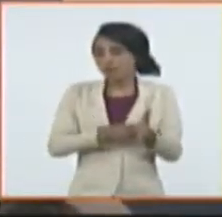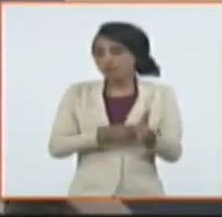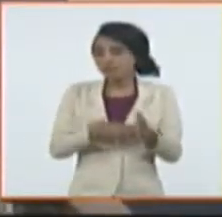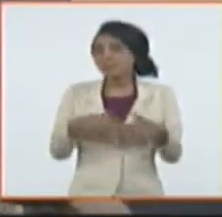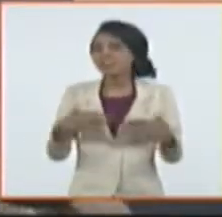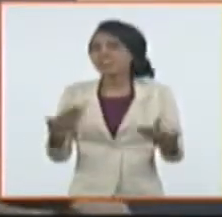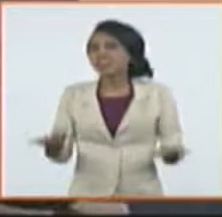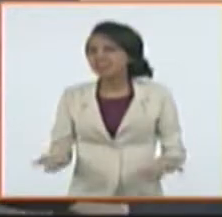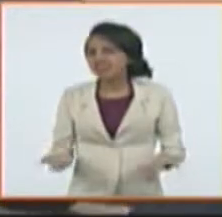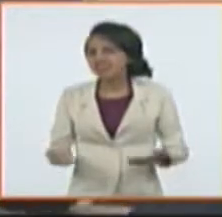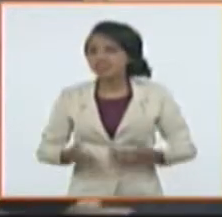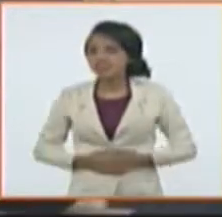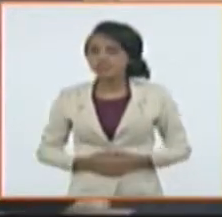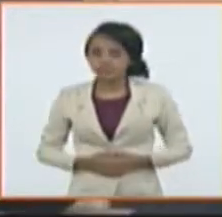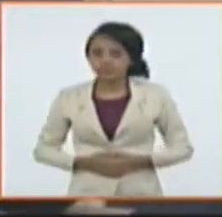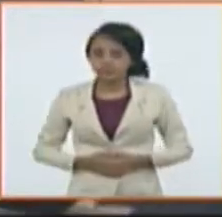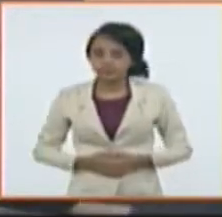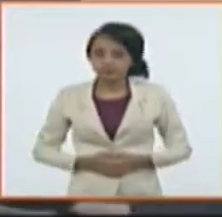las condiciones de Cuba.